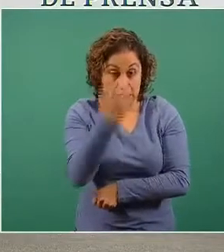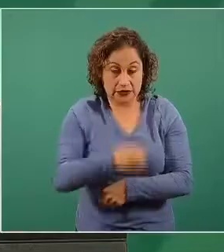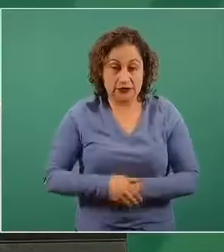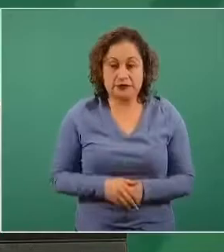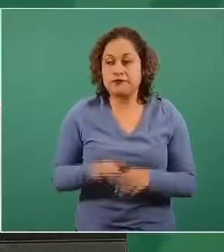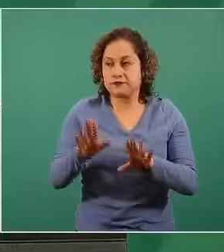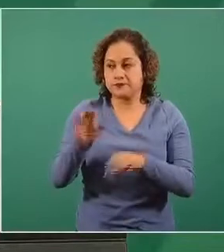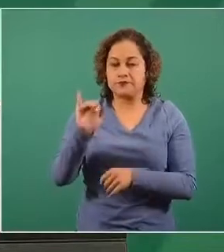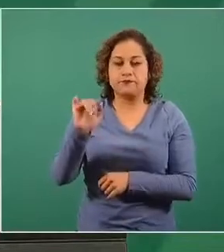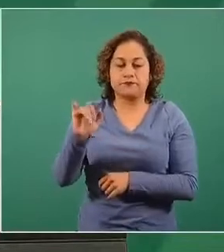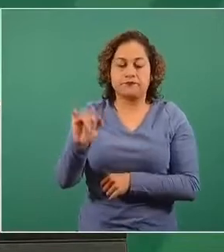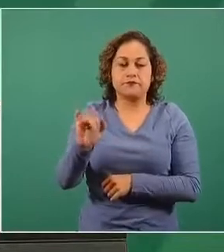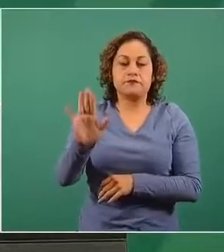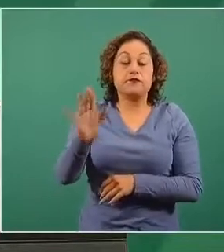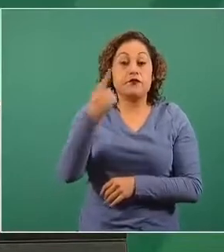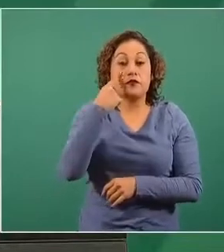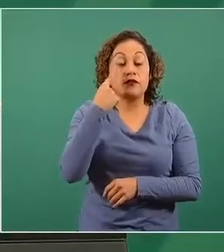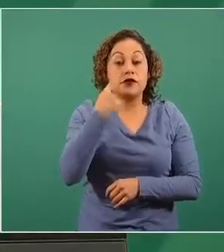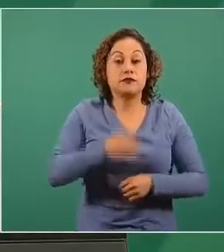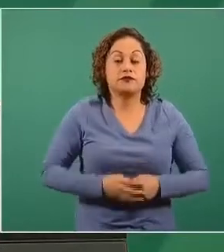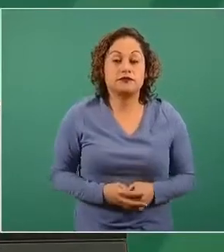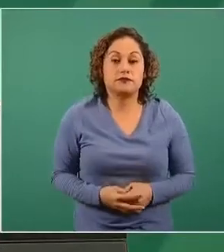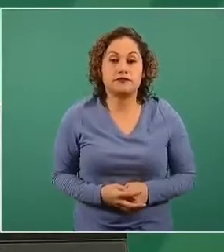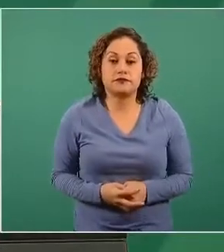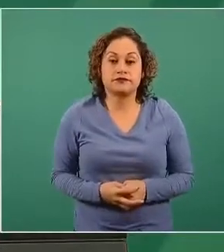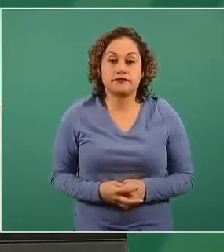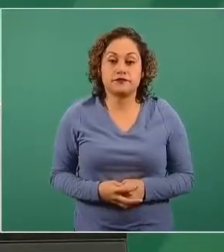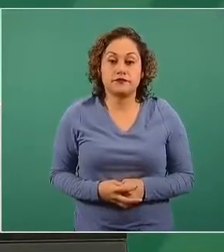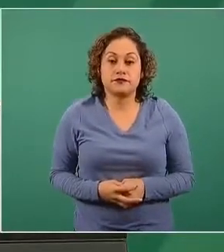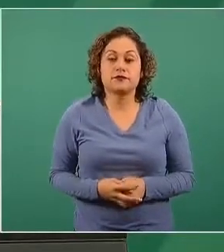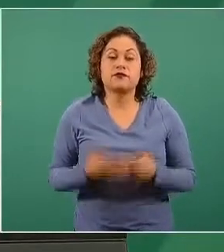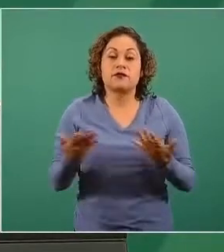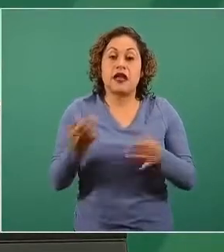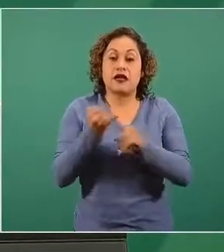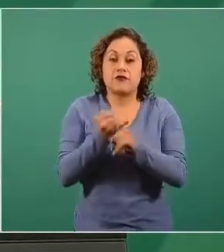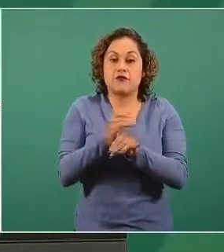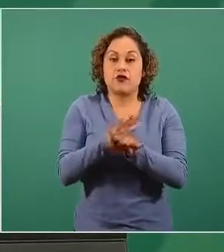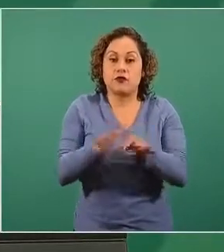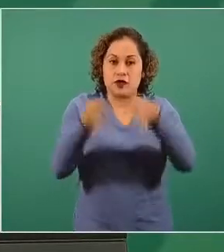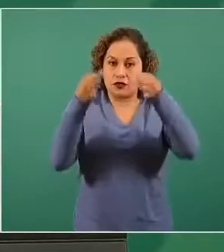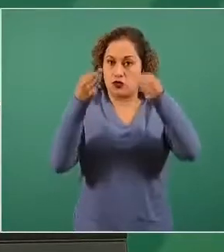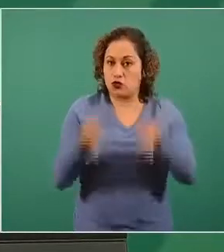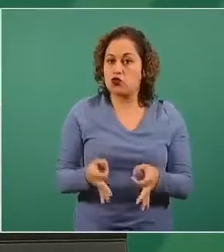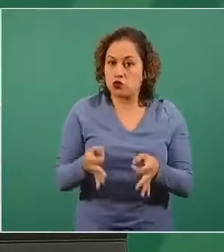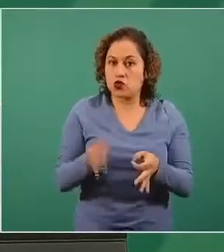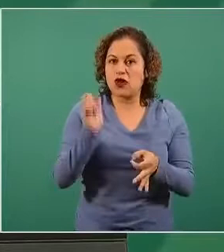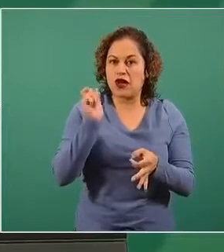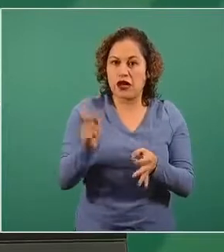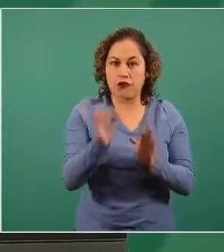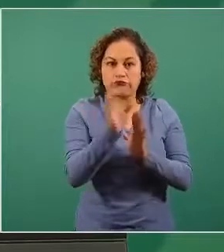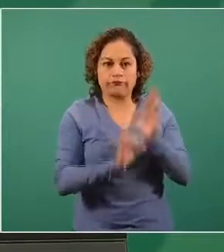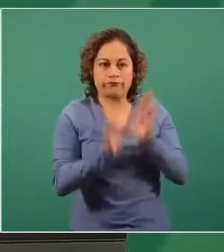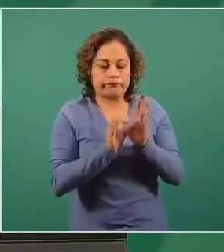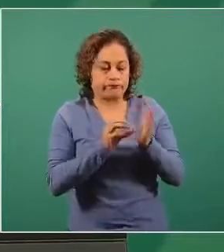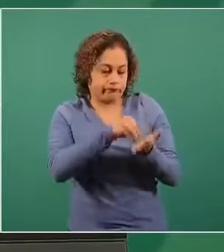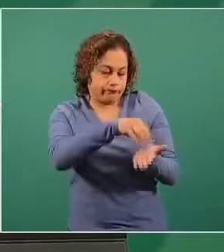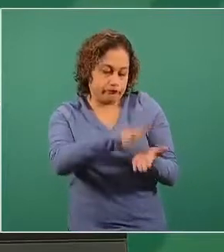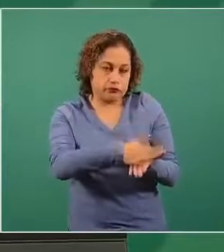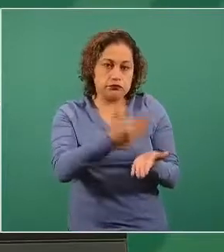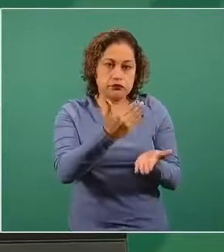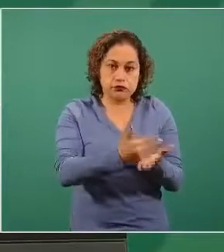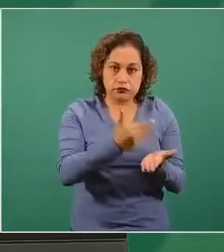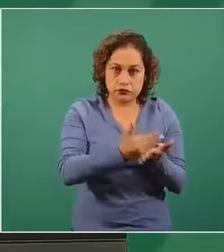la primera versión publicada de la política nacional tenía este calendario